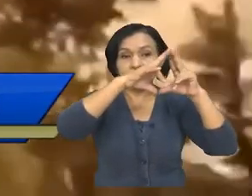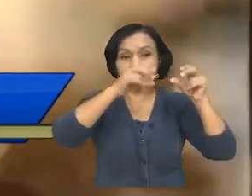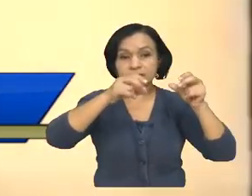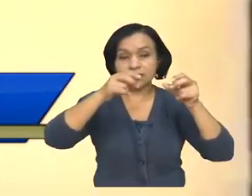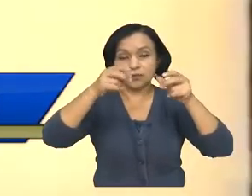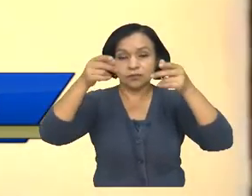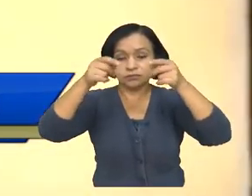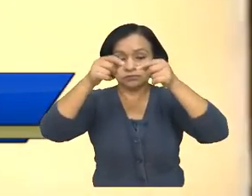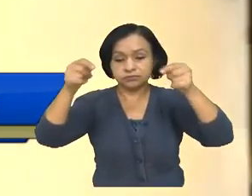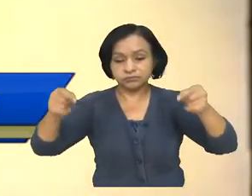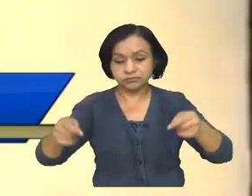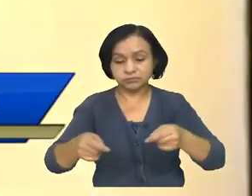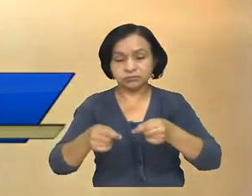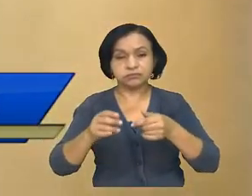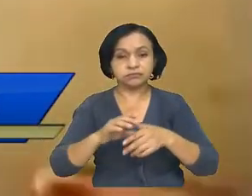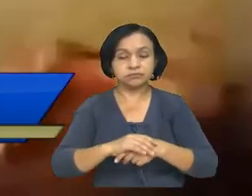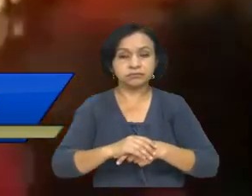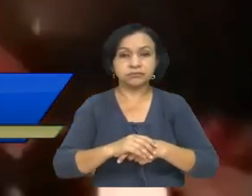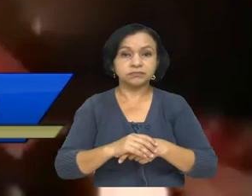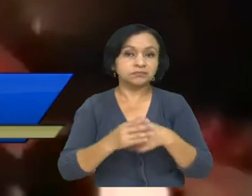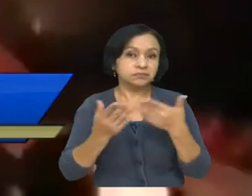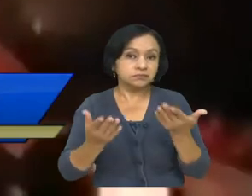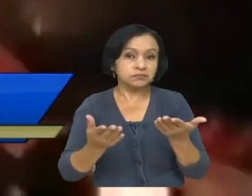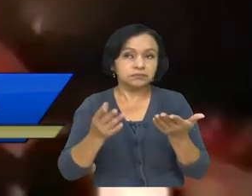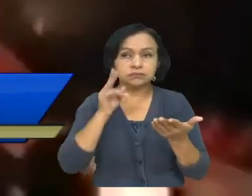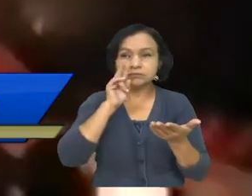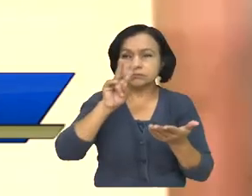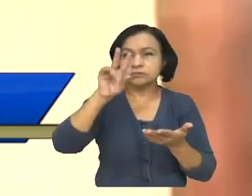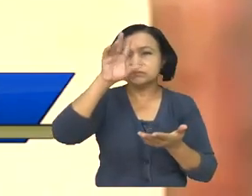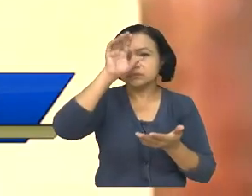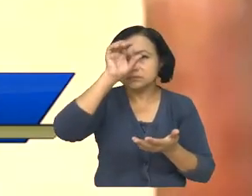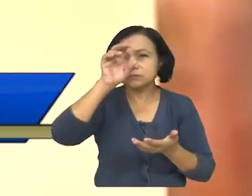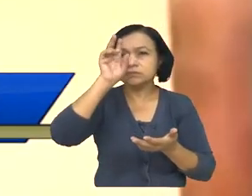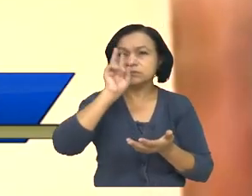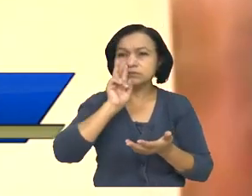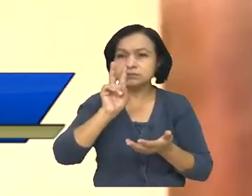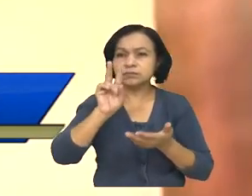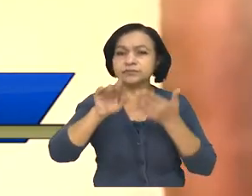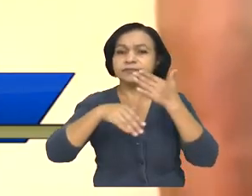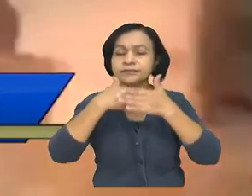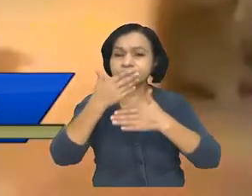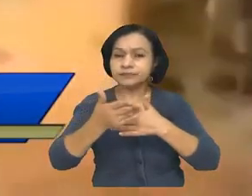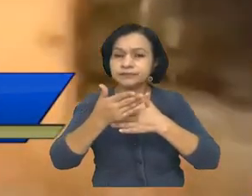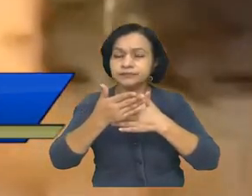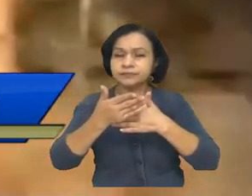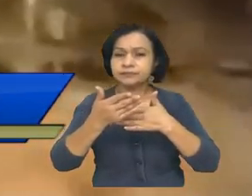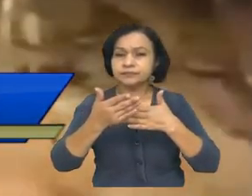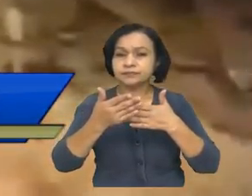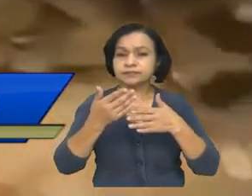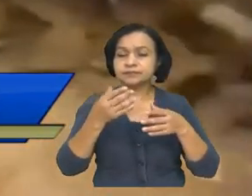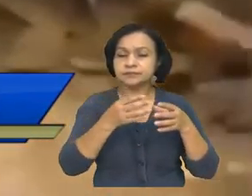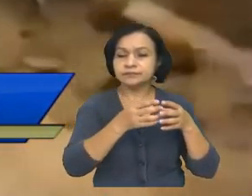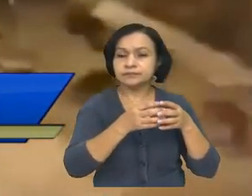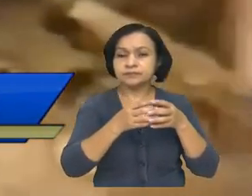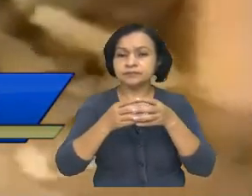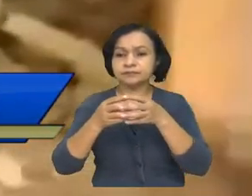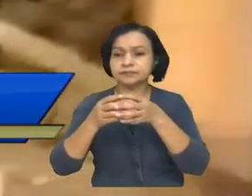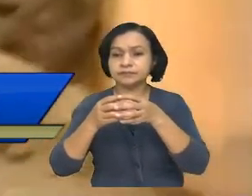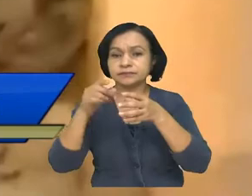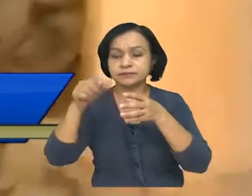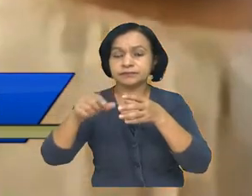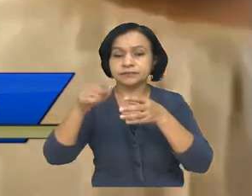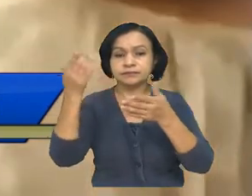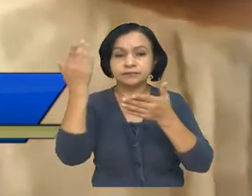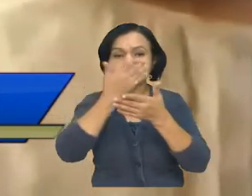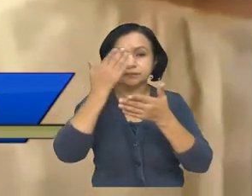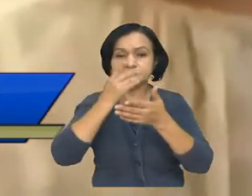11, 12 años. Niño, sí. Entonces todo eso me fue marcando, ¿me entiendes? Ajá. Ya cuando yo me fui a la parte de la